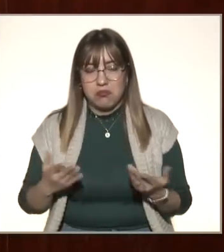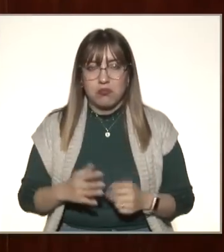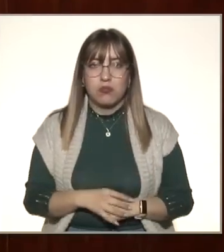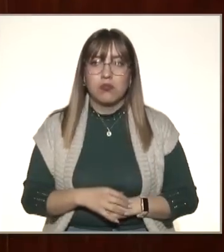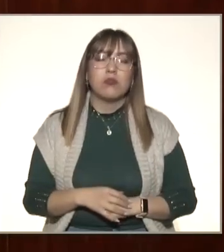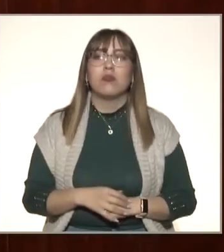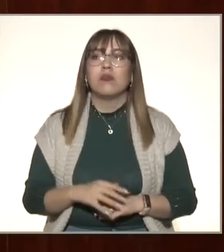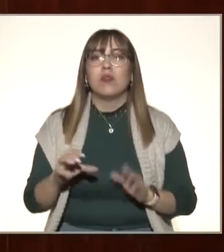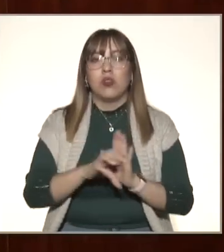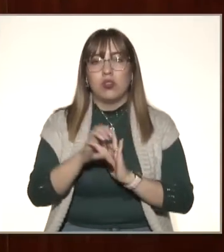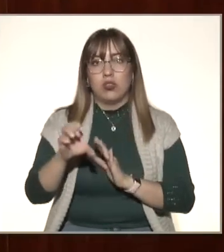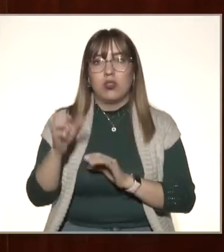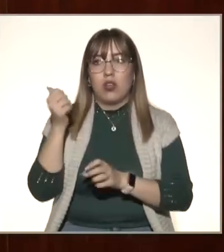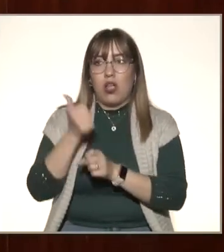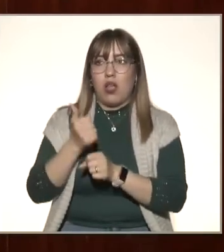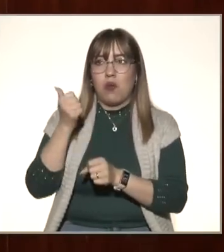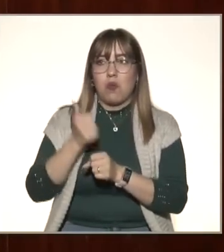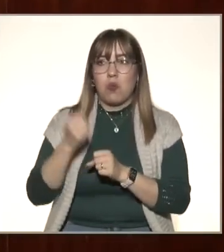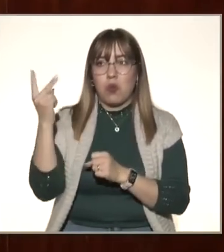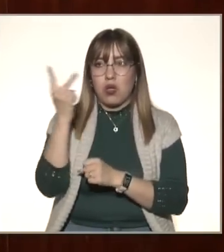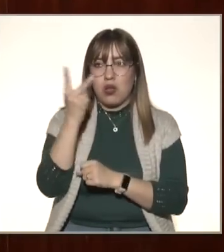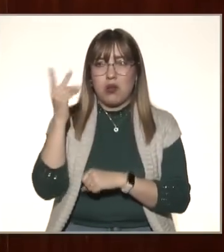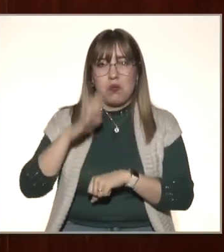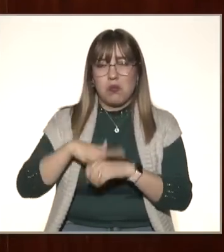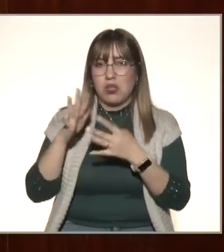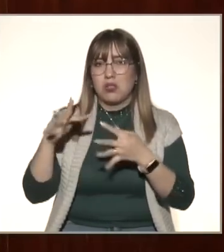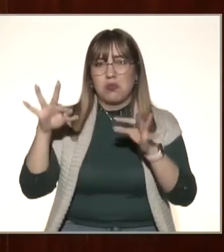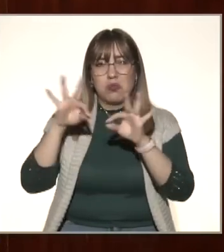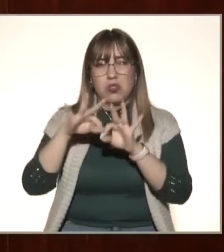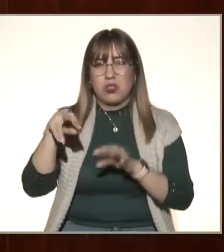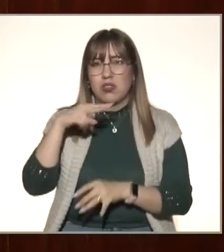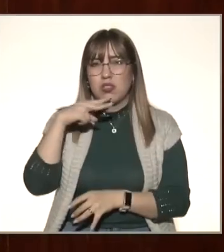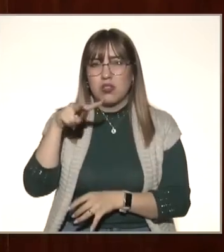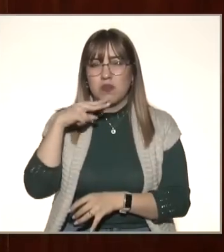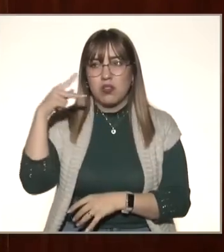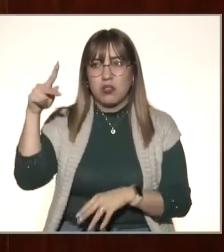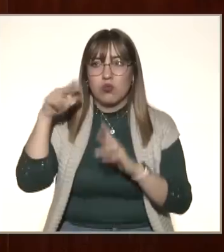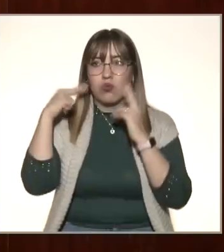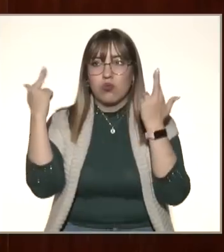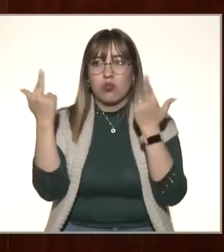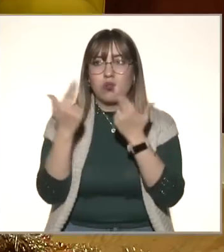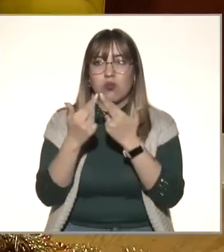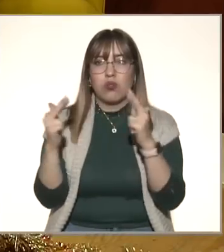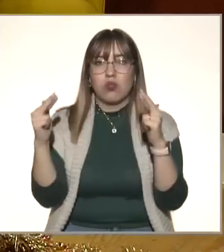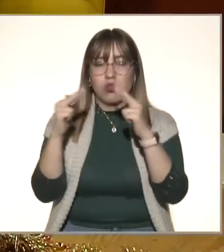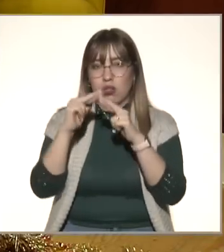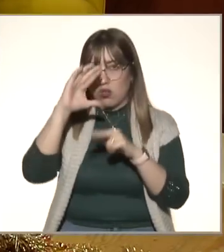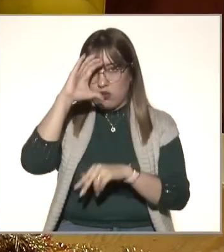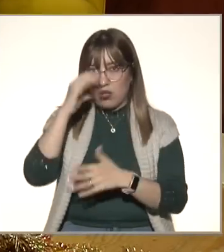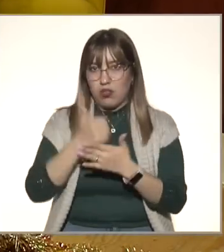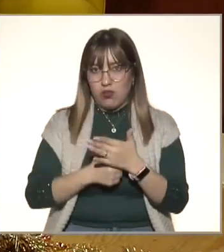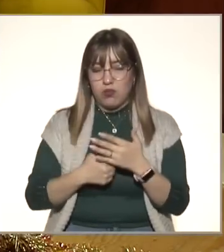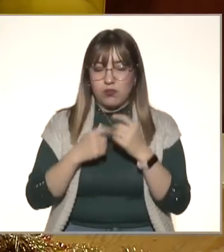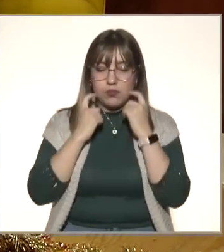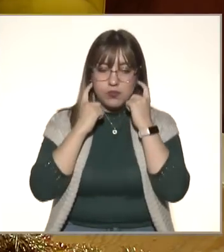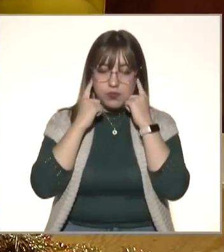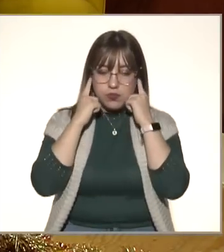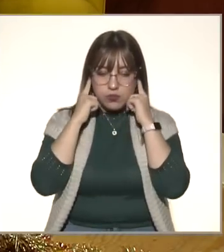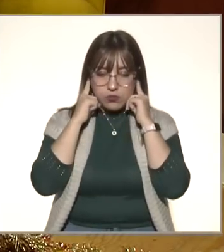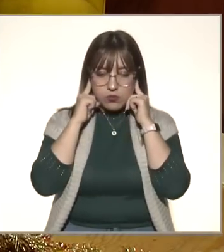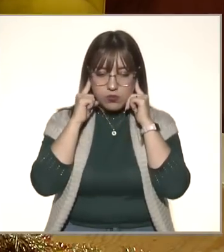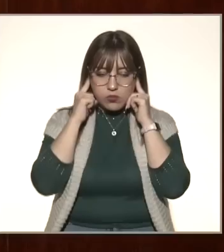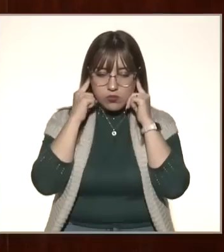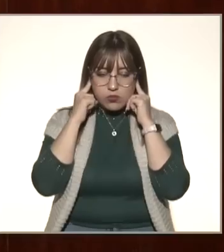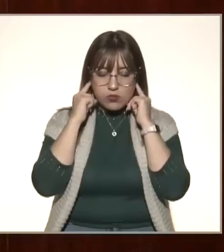por ejemplo, para mis abuelos, para ellos es como muy importante esta tradición navideña por su religión, por su catolicismo, y para ellos es